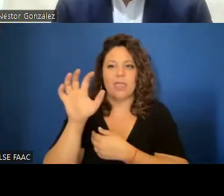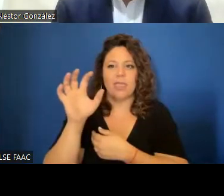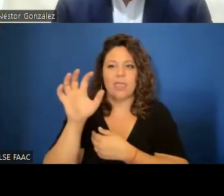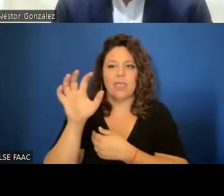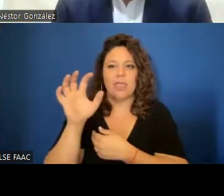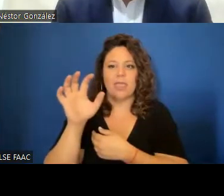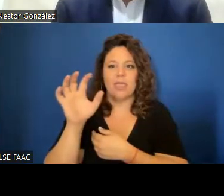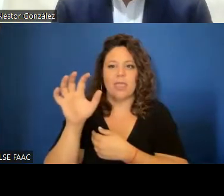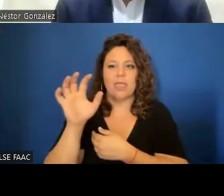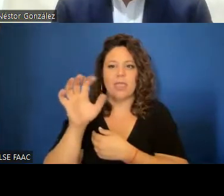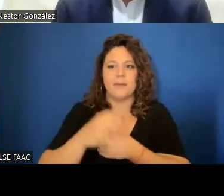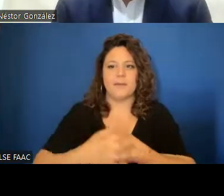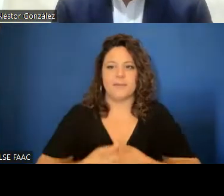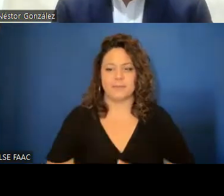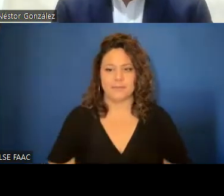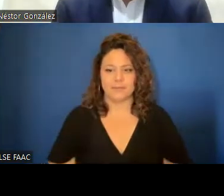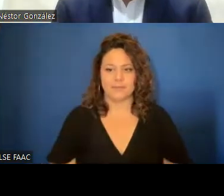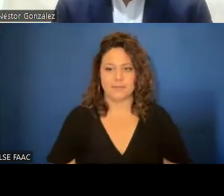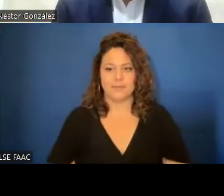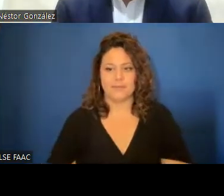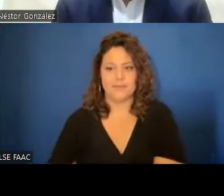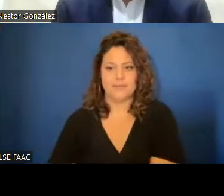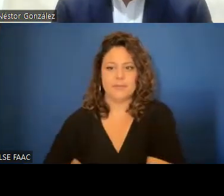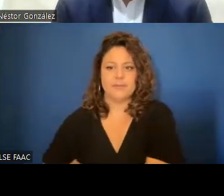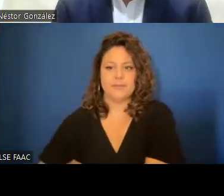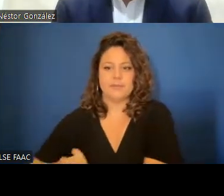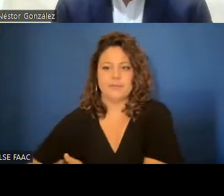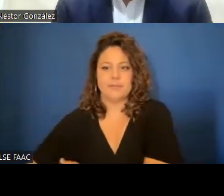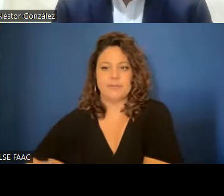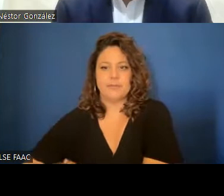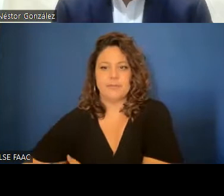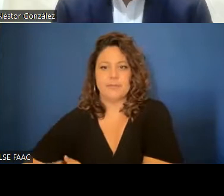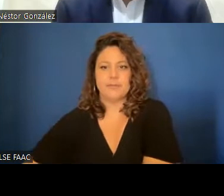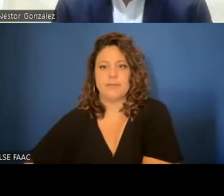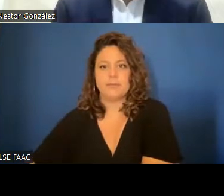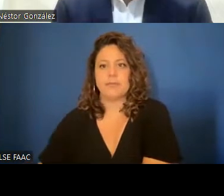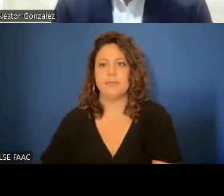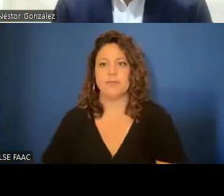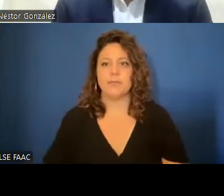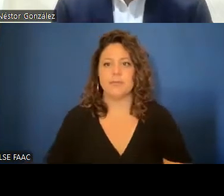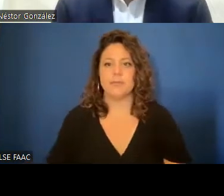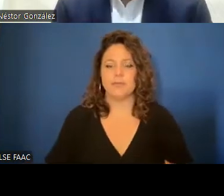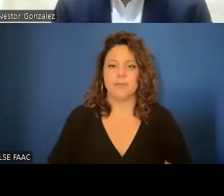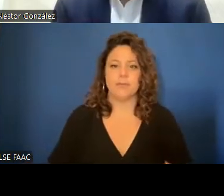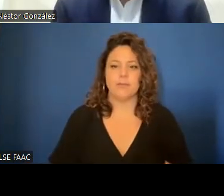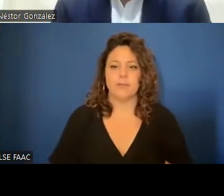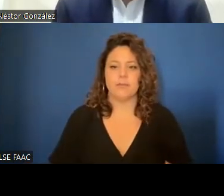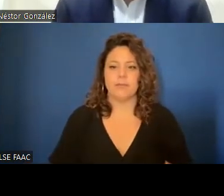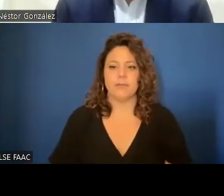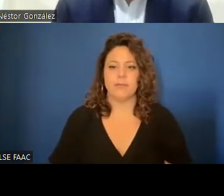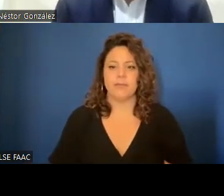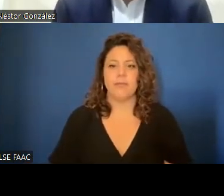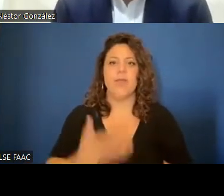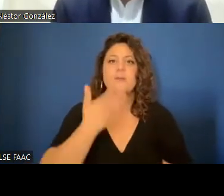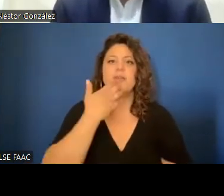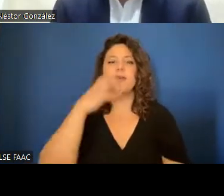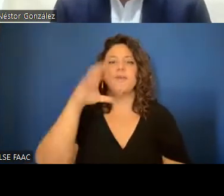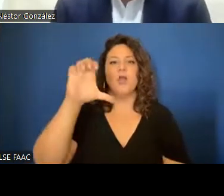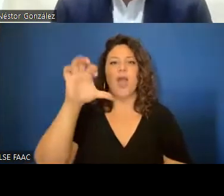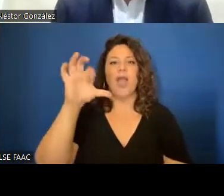una predisposición genética a sufrir determinadas enfermedades, la identidad sexual, la expresión de género, la lengua y la situación